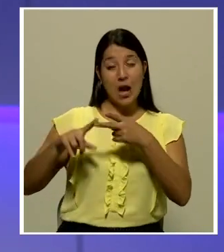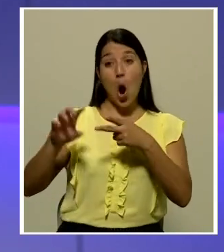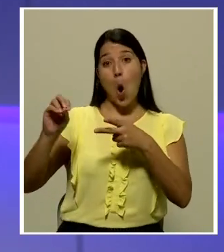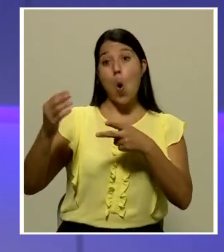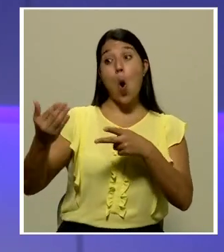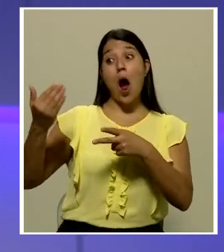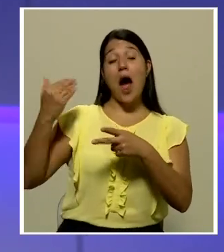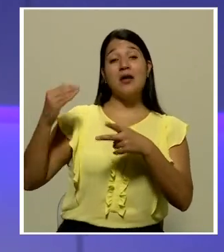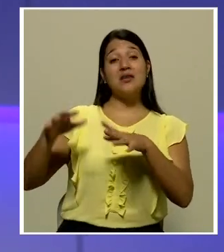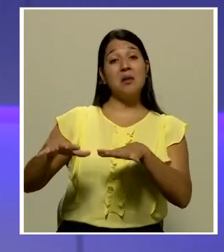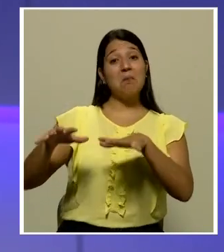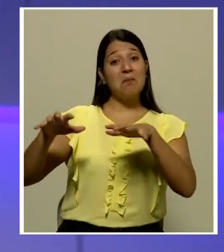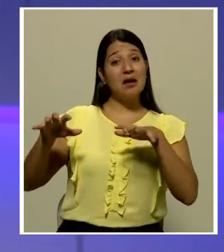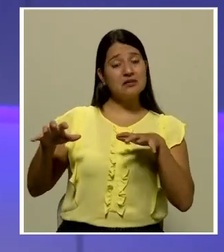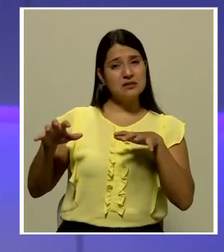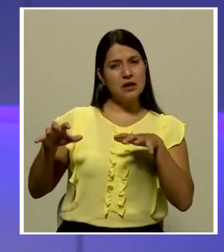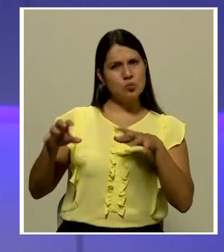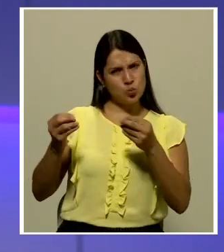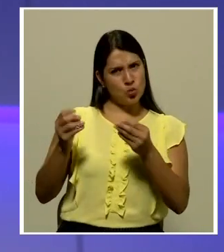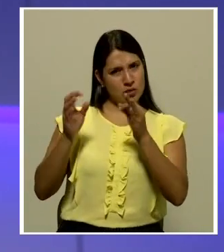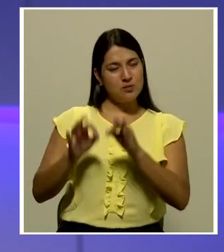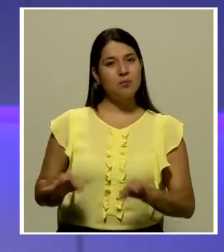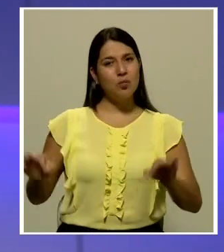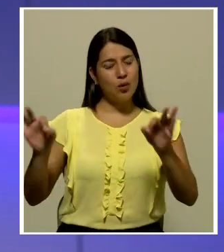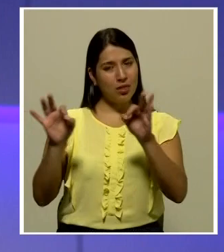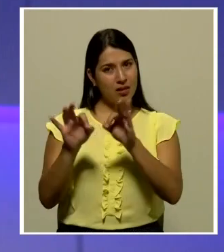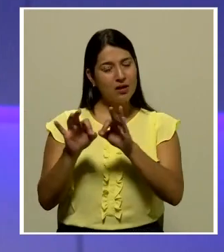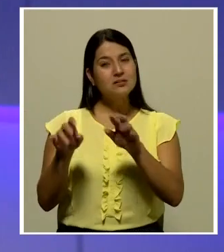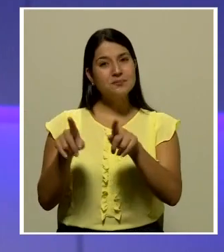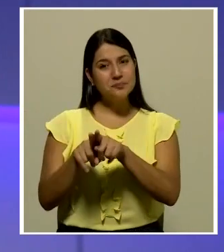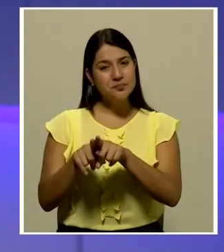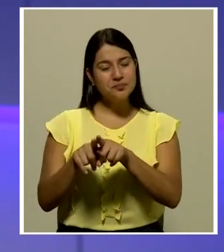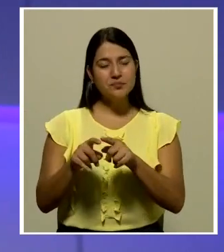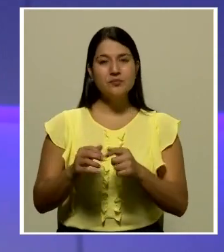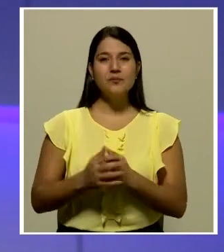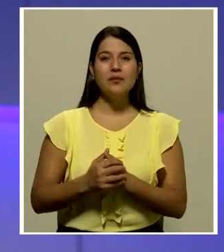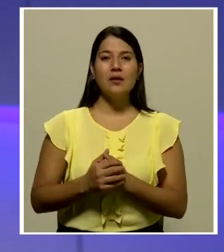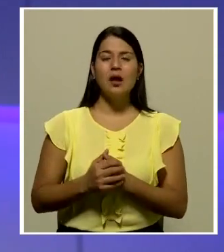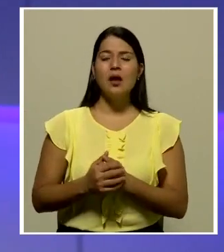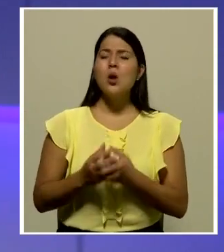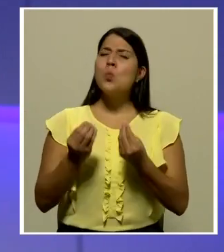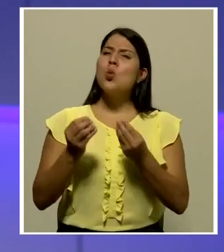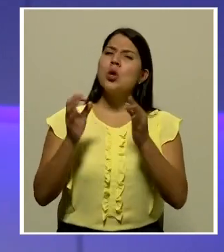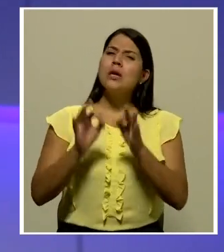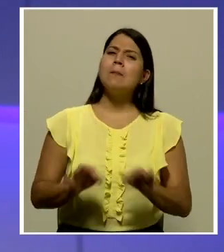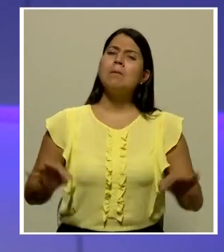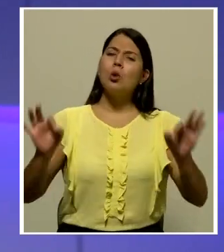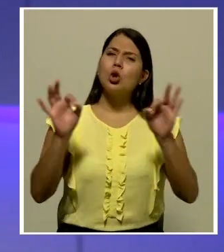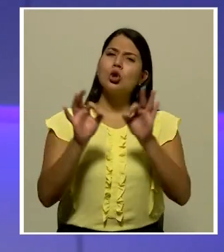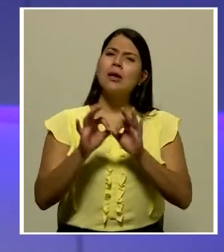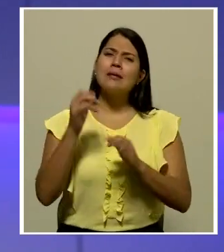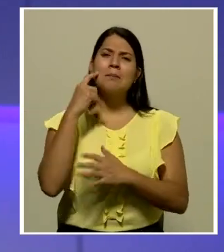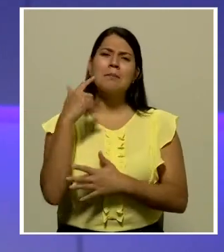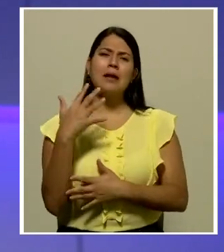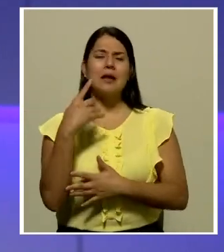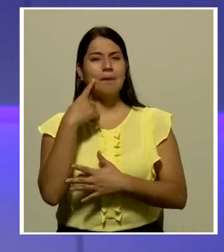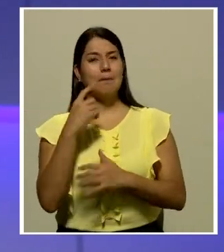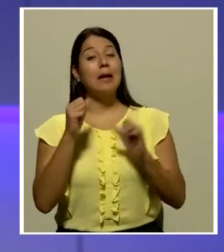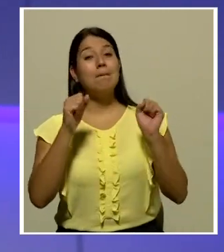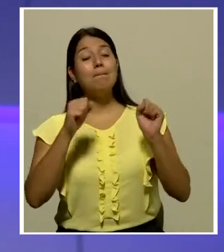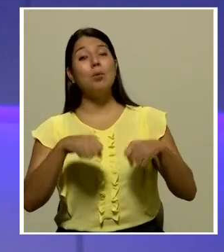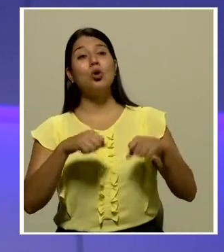exmagistrados son de extrema importancia. Son de extrema importancia además para mantener